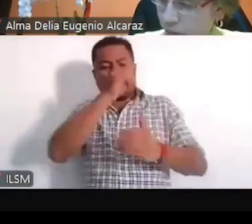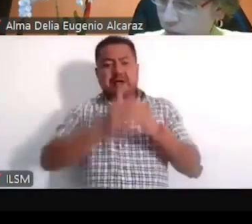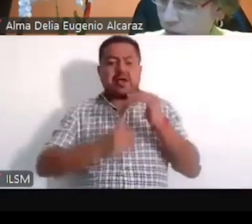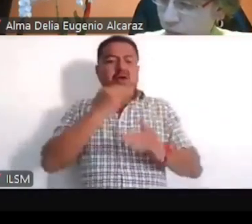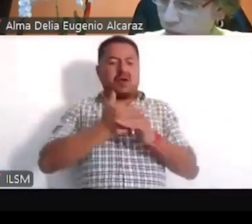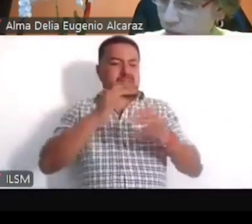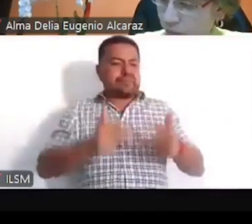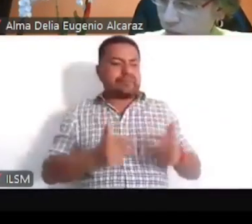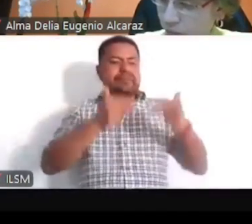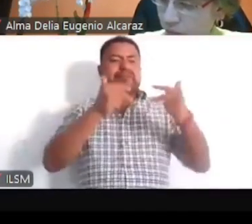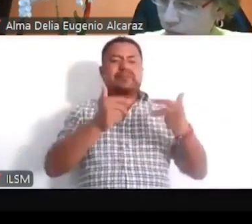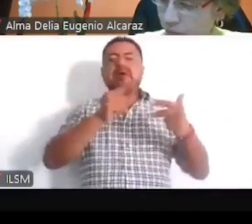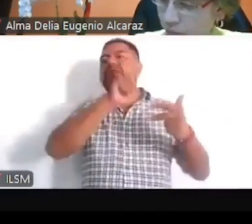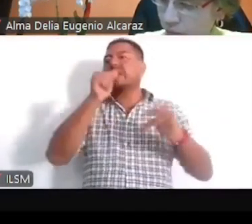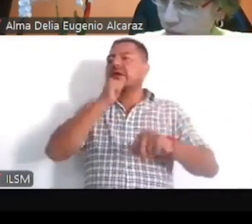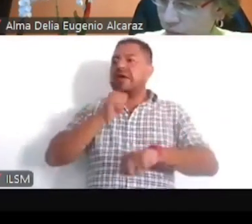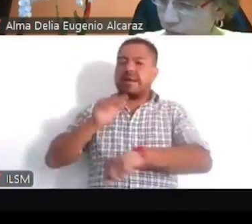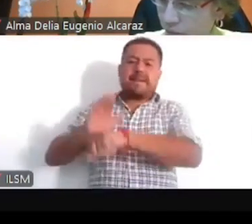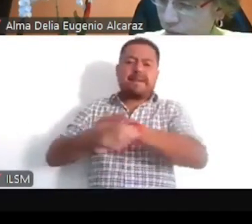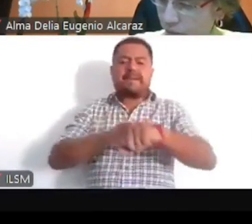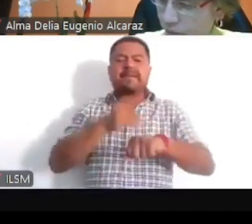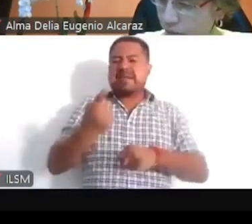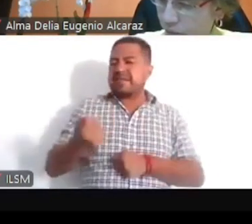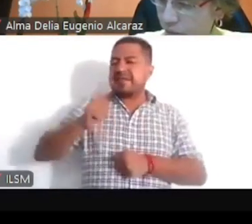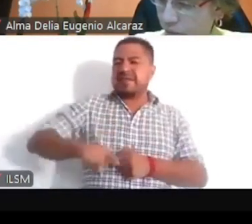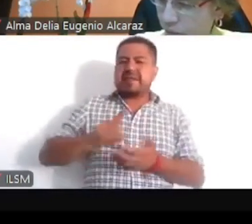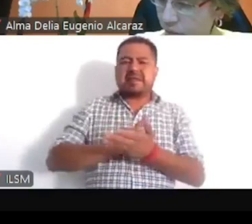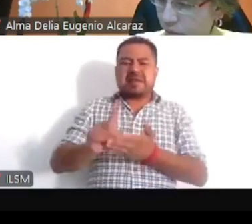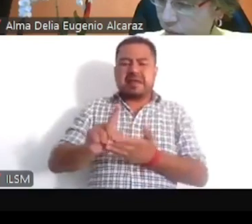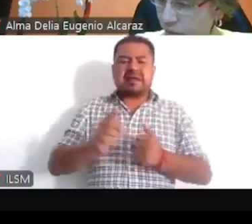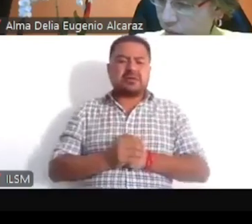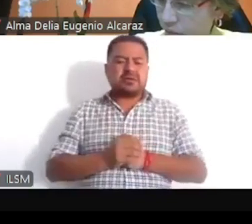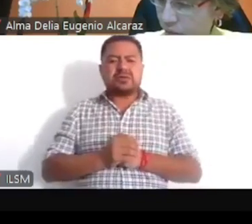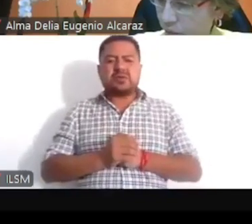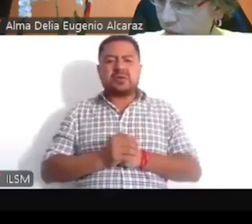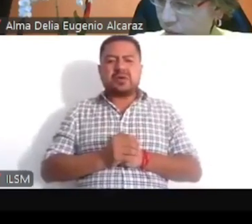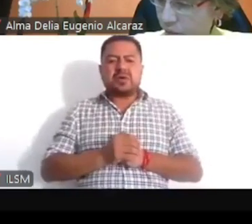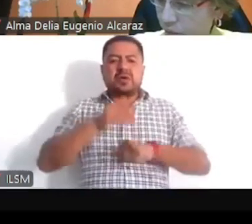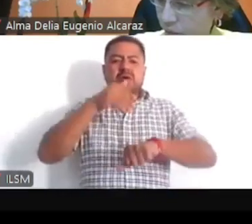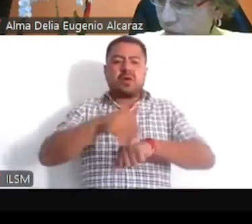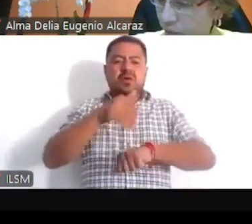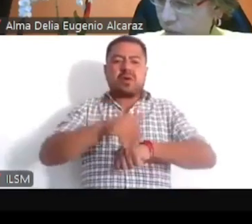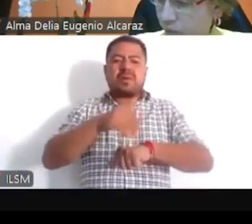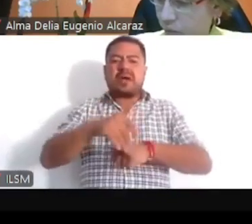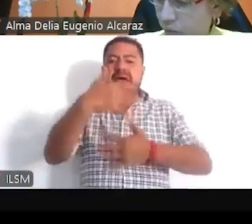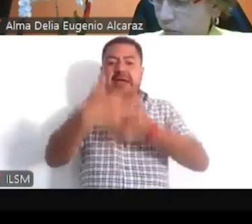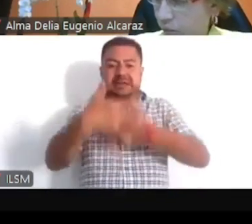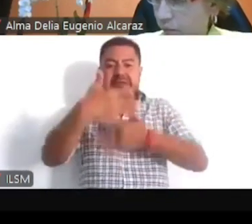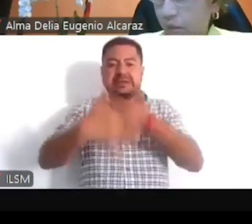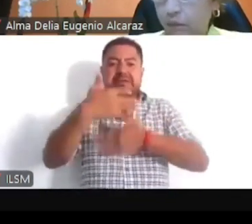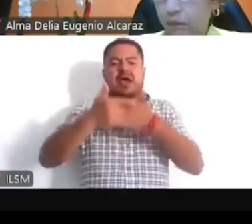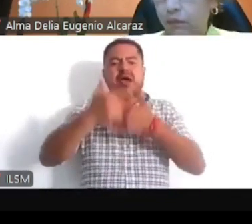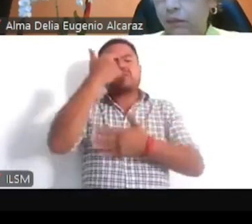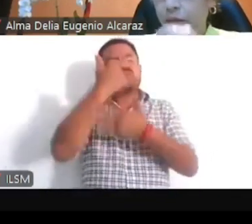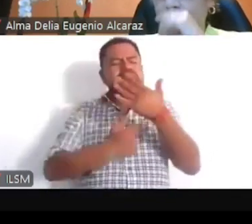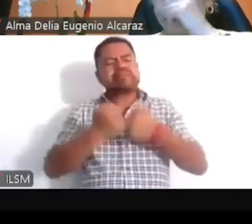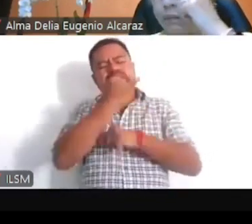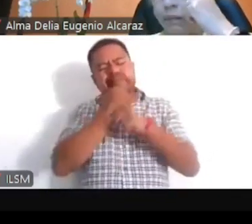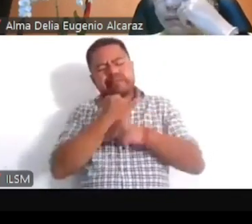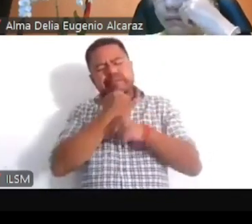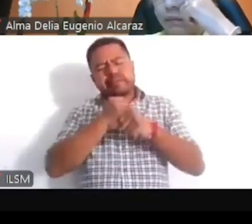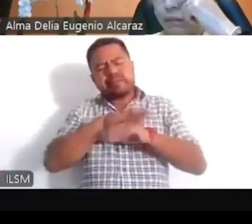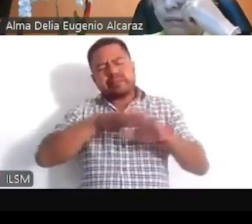y en consecuencia notificarla como en derecho corresponda el 15to asunto listado para analizar y